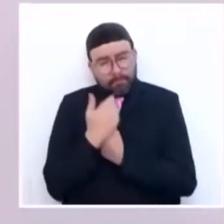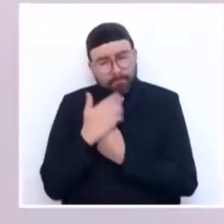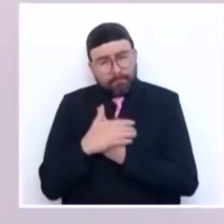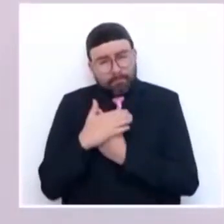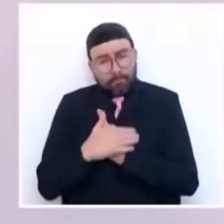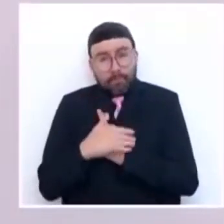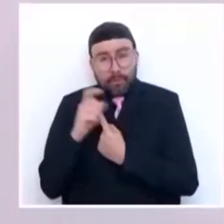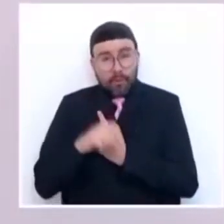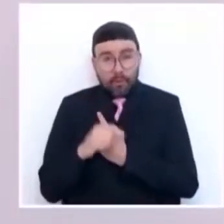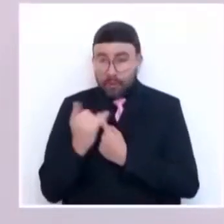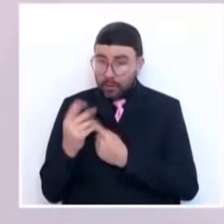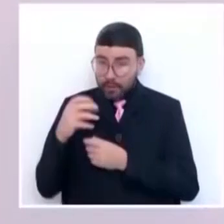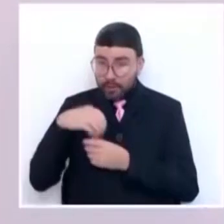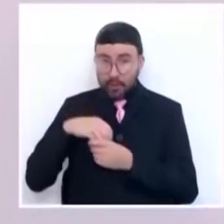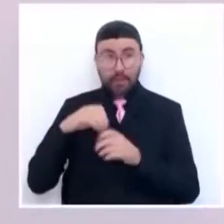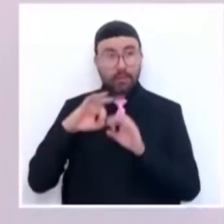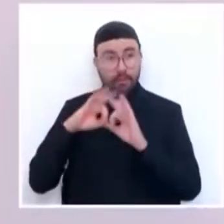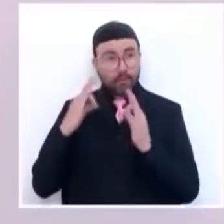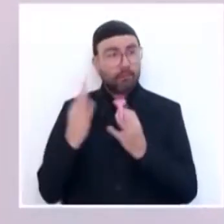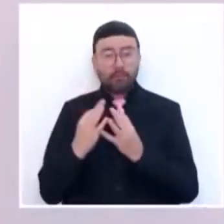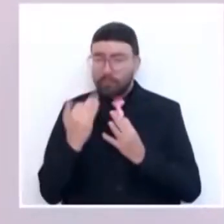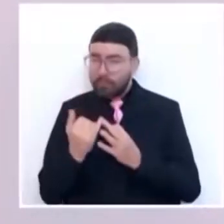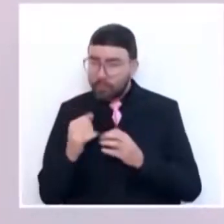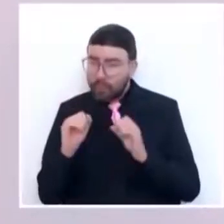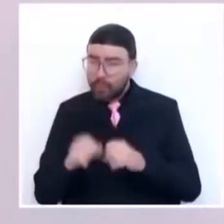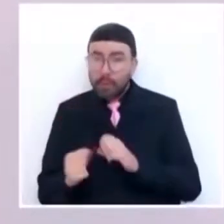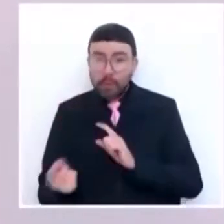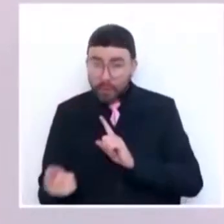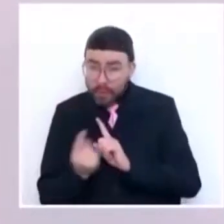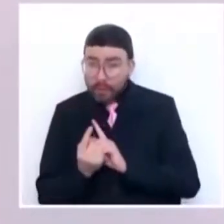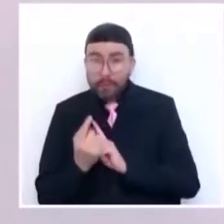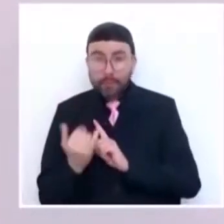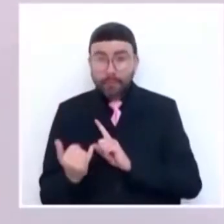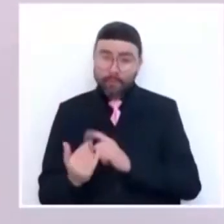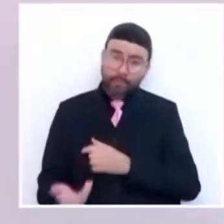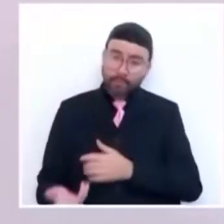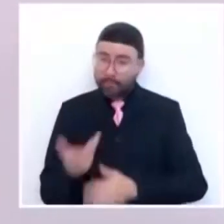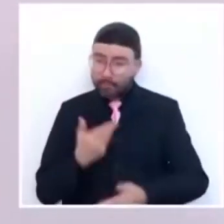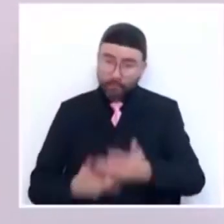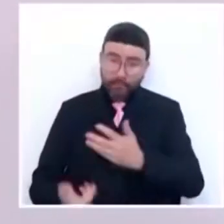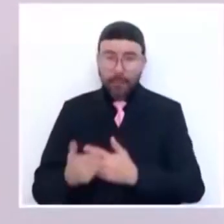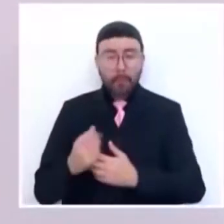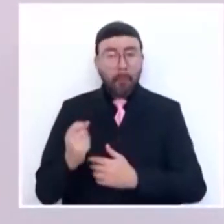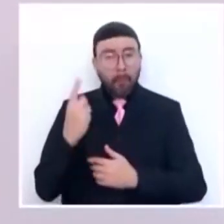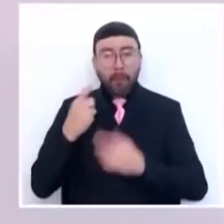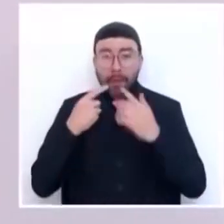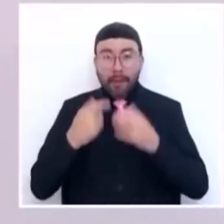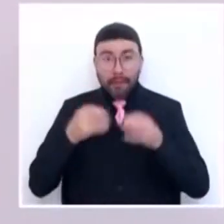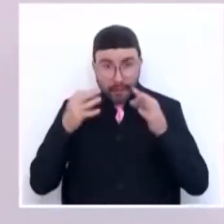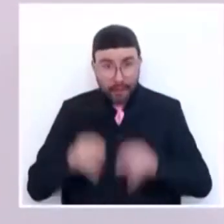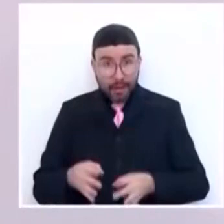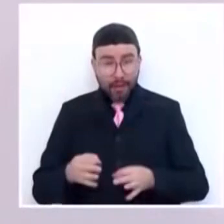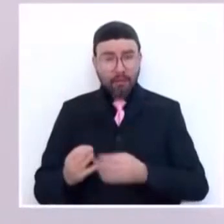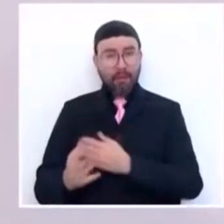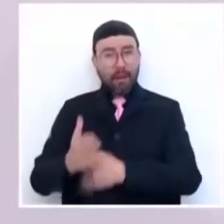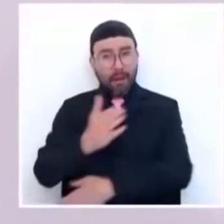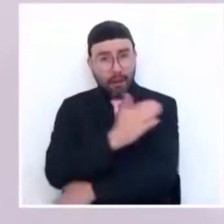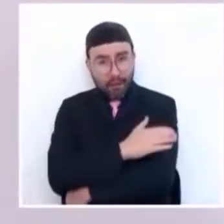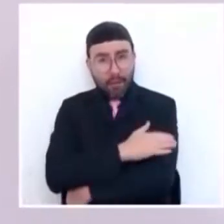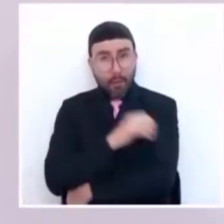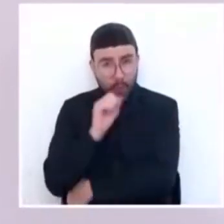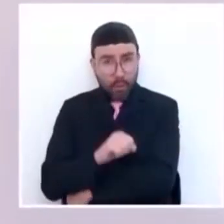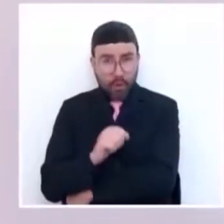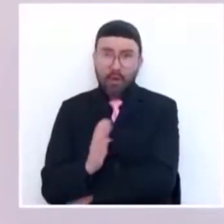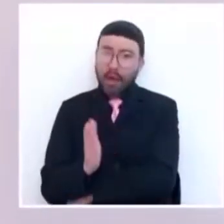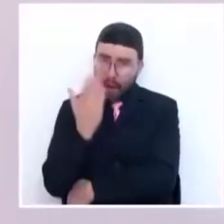en la familia donde ahora podemos estar cerca y compartir de manera segura esos abrazos, esos